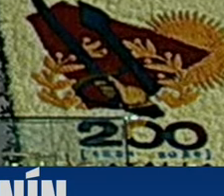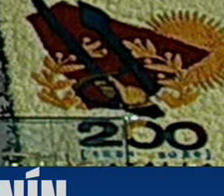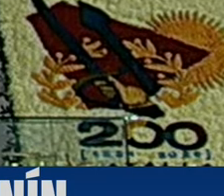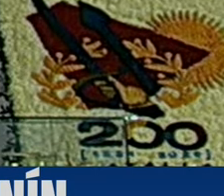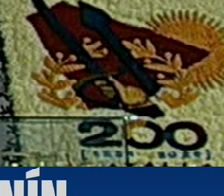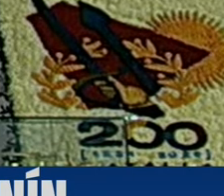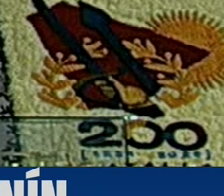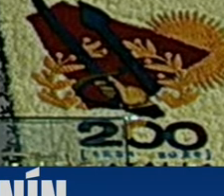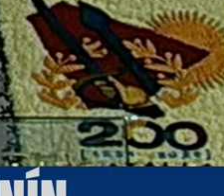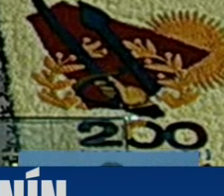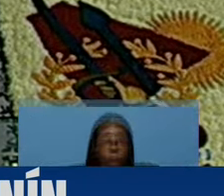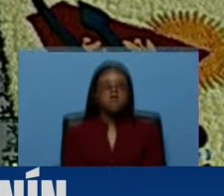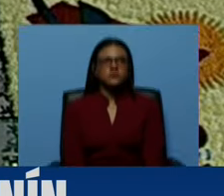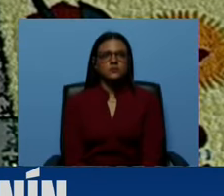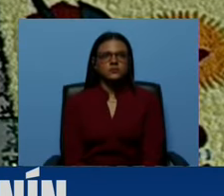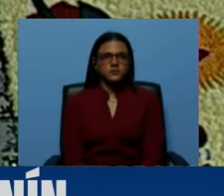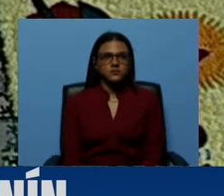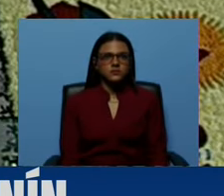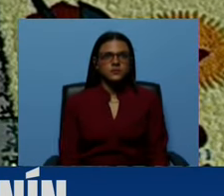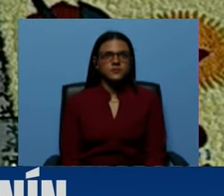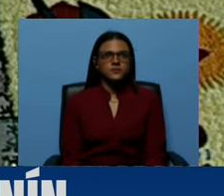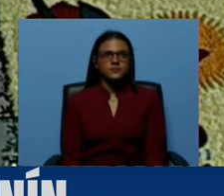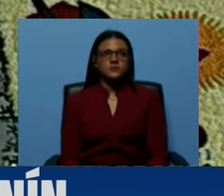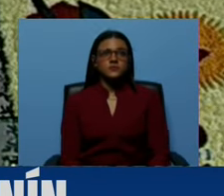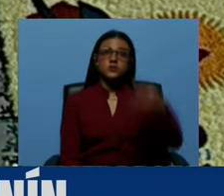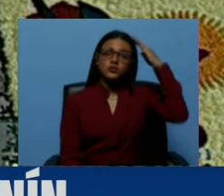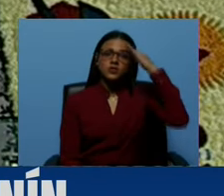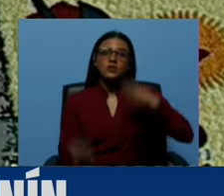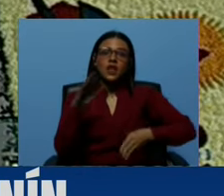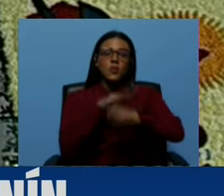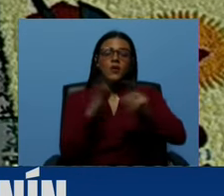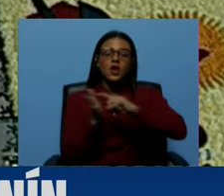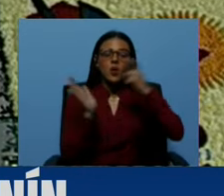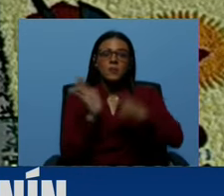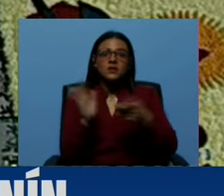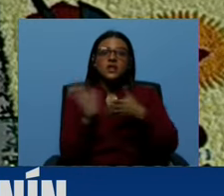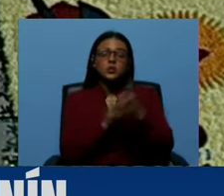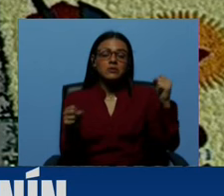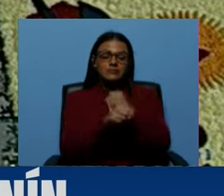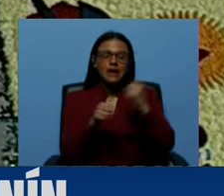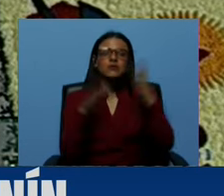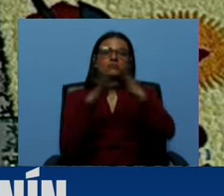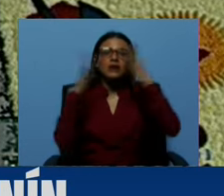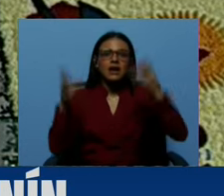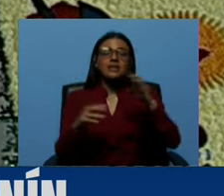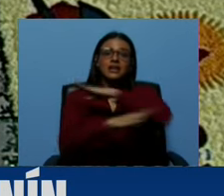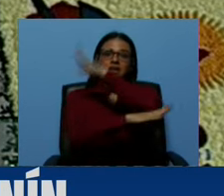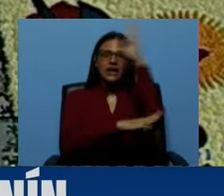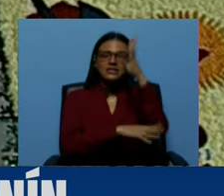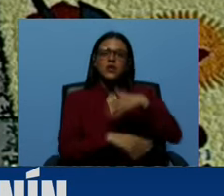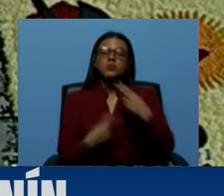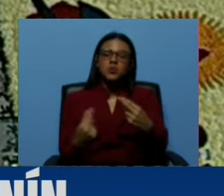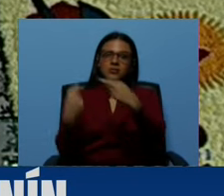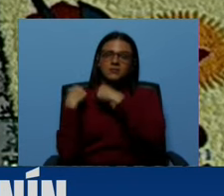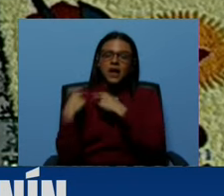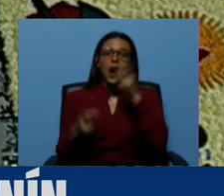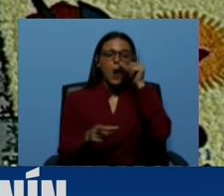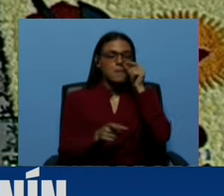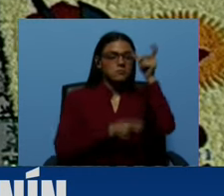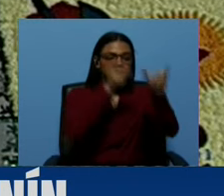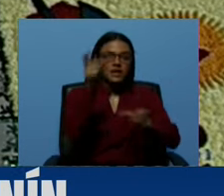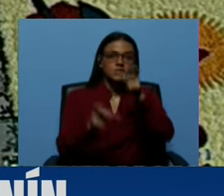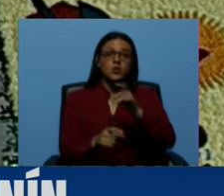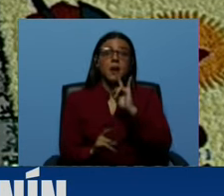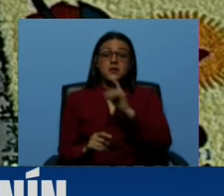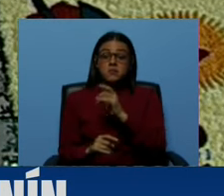en esa oportunidad: soldados, vais a completar la obra más grande que el cielo ha podido encargar a los hombres. El Perú y